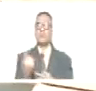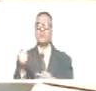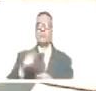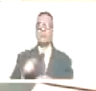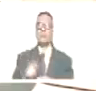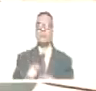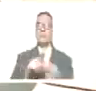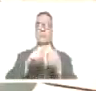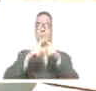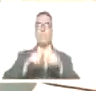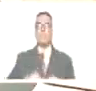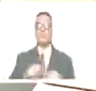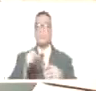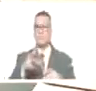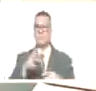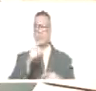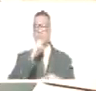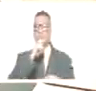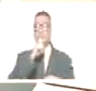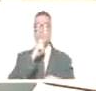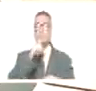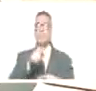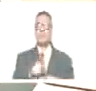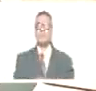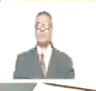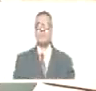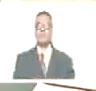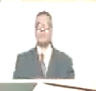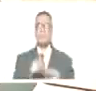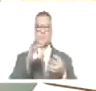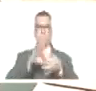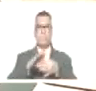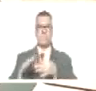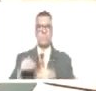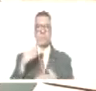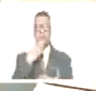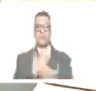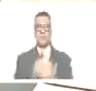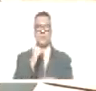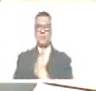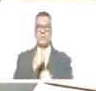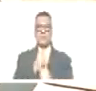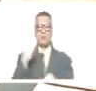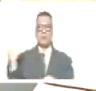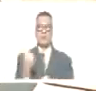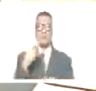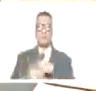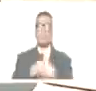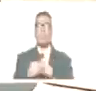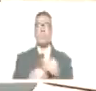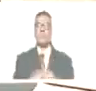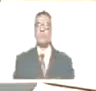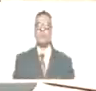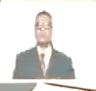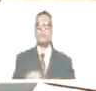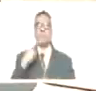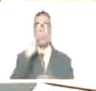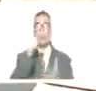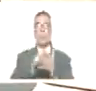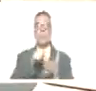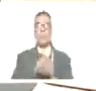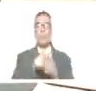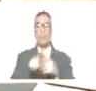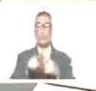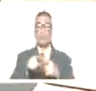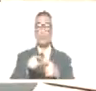bien complicado, pero gracias al trabajo que se ha venido haciendo, se ha ido llegando a los puntos críticos, y